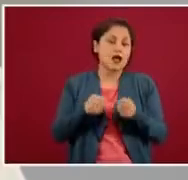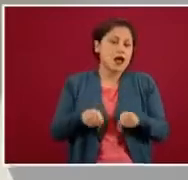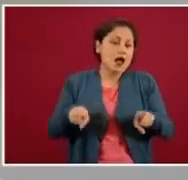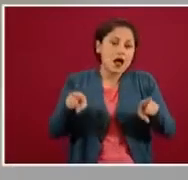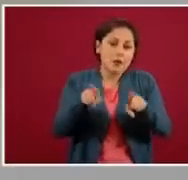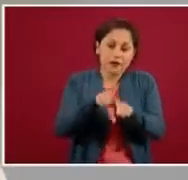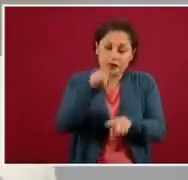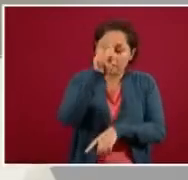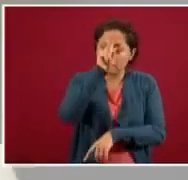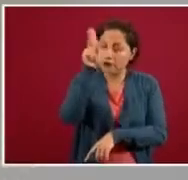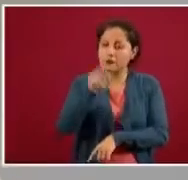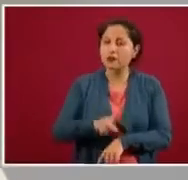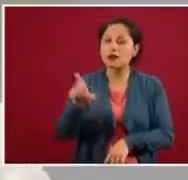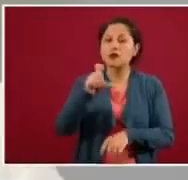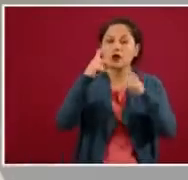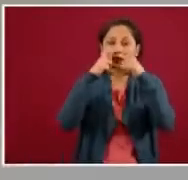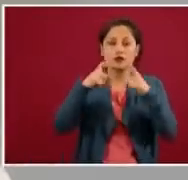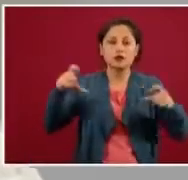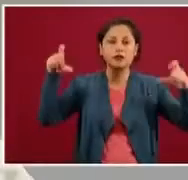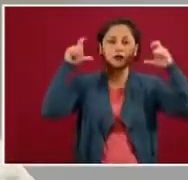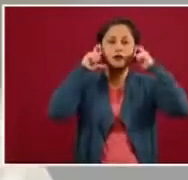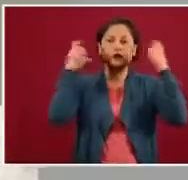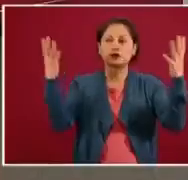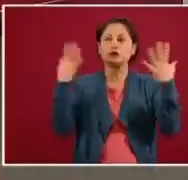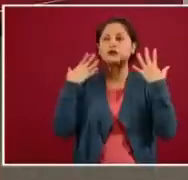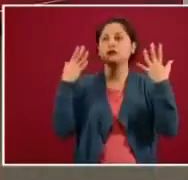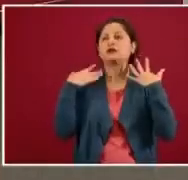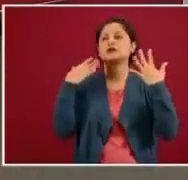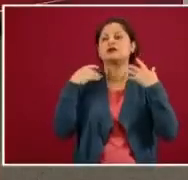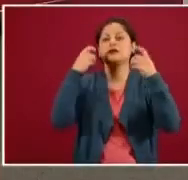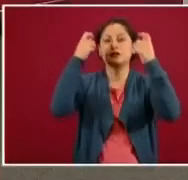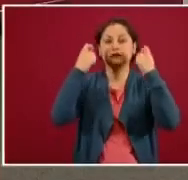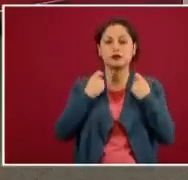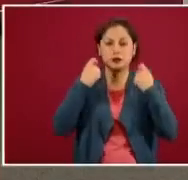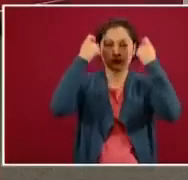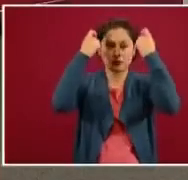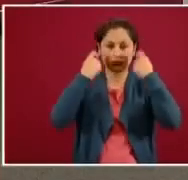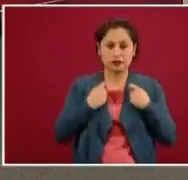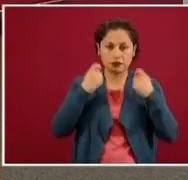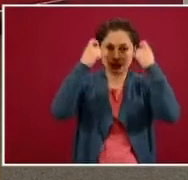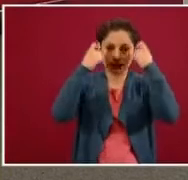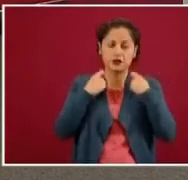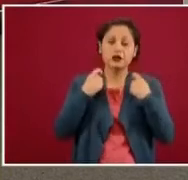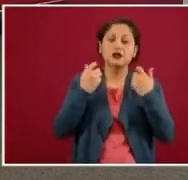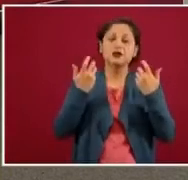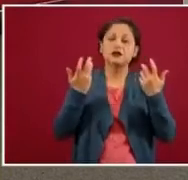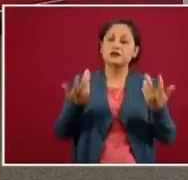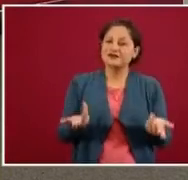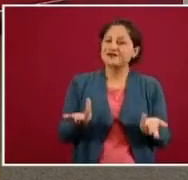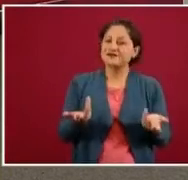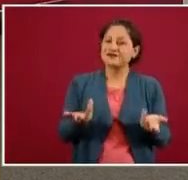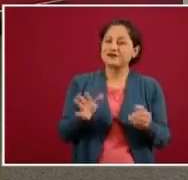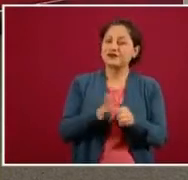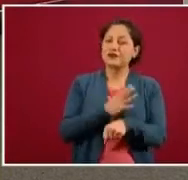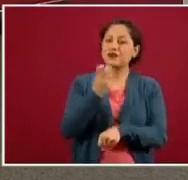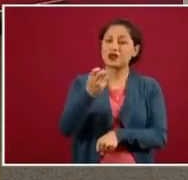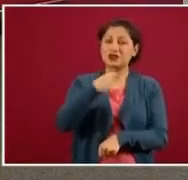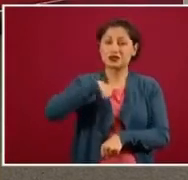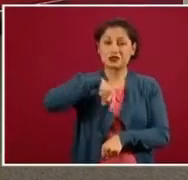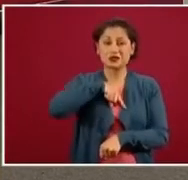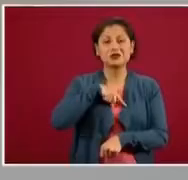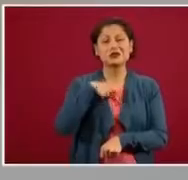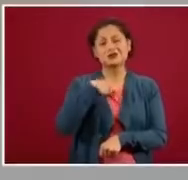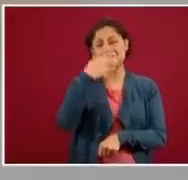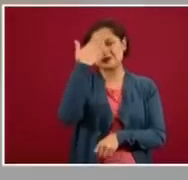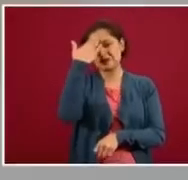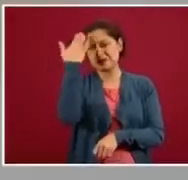pica, y entonces uno se lo está quitando y poniendo, quitando y poniendo. Por esa razón es que no hemos hecho una recomendación